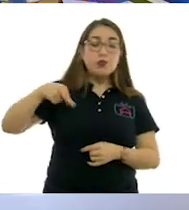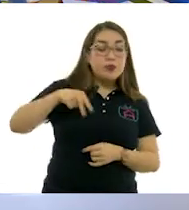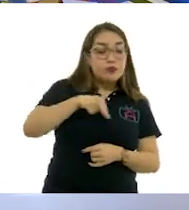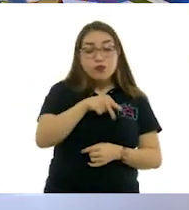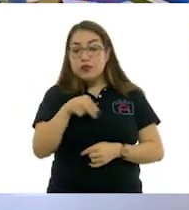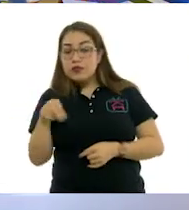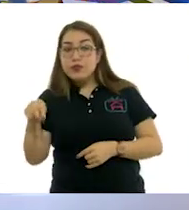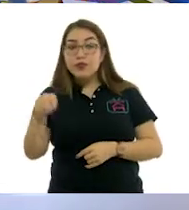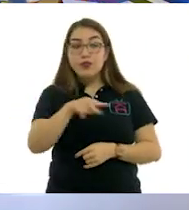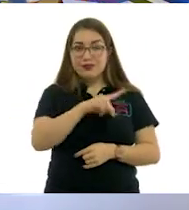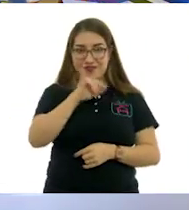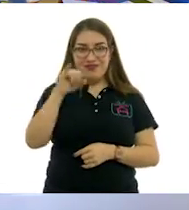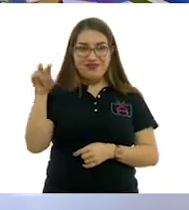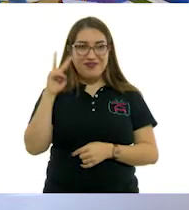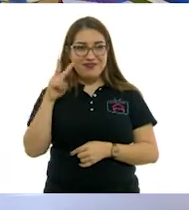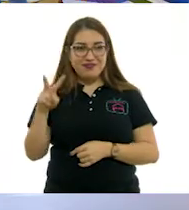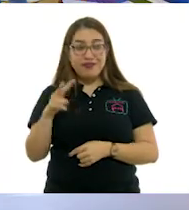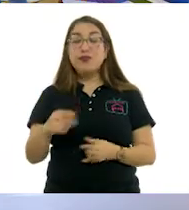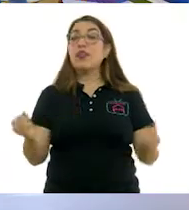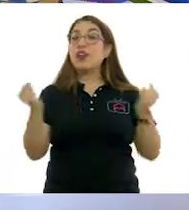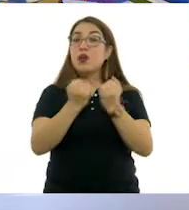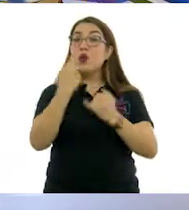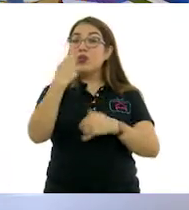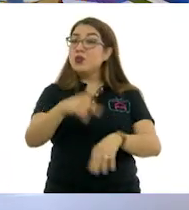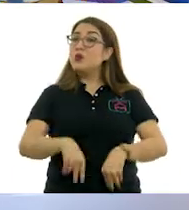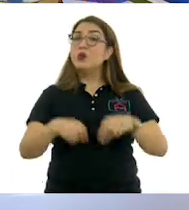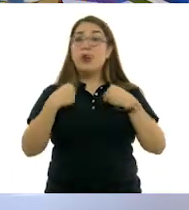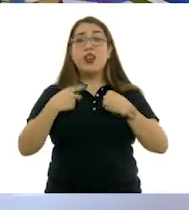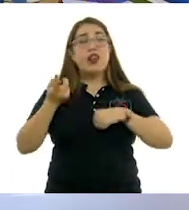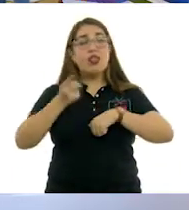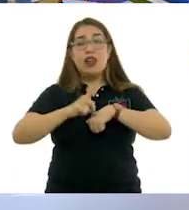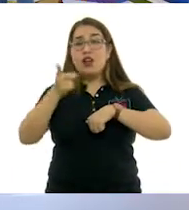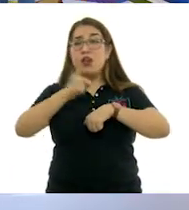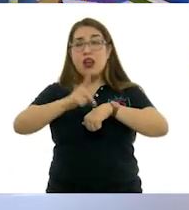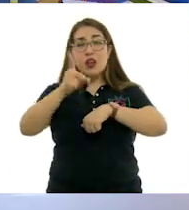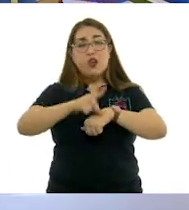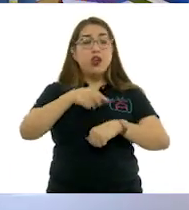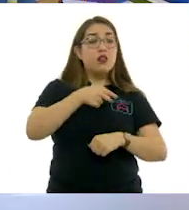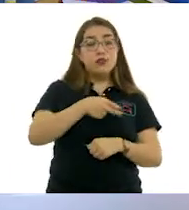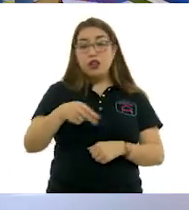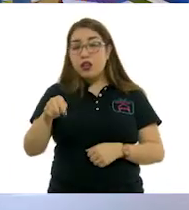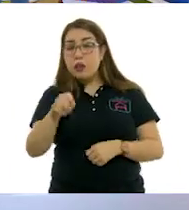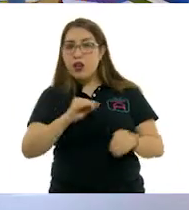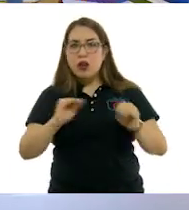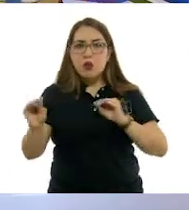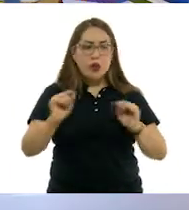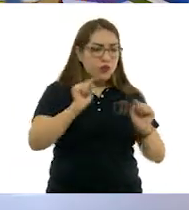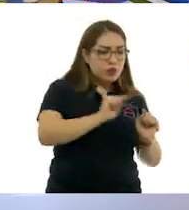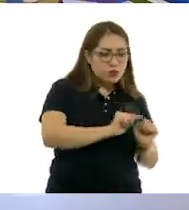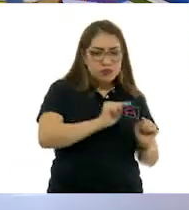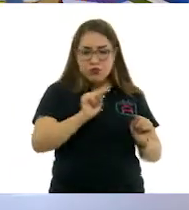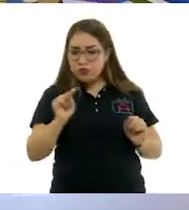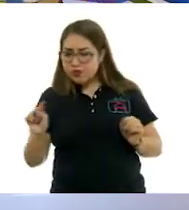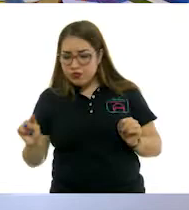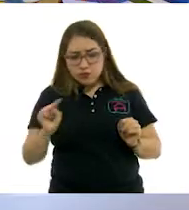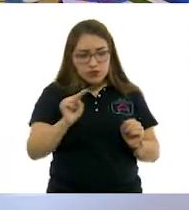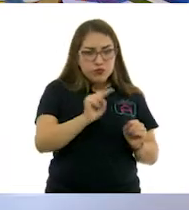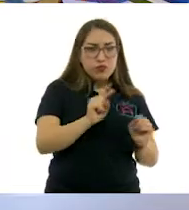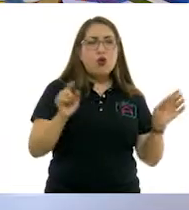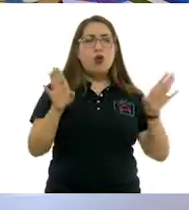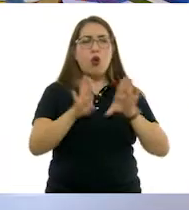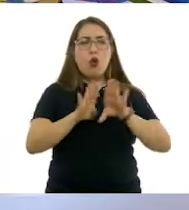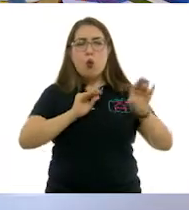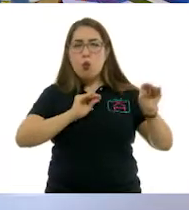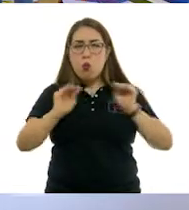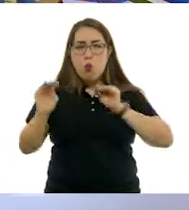casa? En la vida cotidiana siempre nos estamos desplazando y es muy importante reconocer las trayectorias que trazamos y las